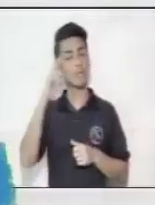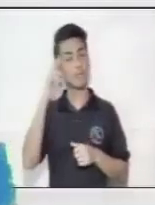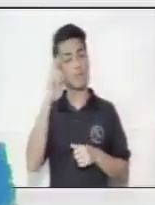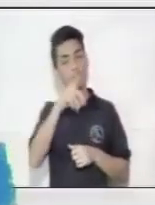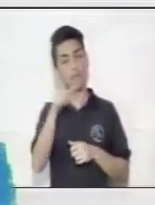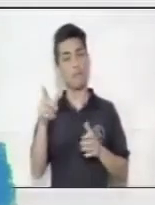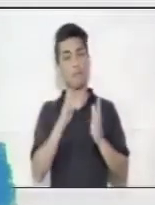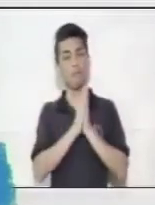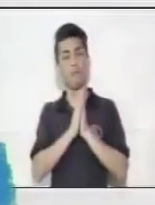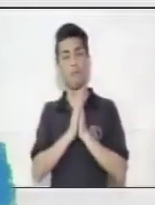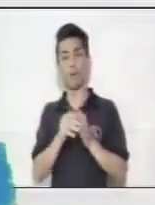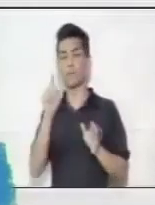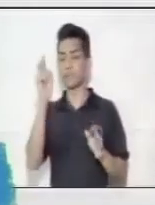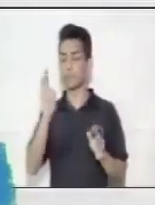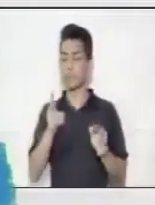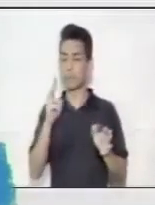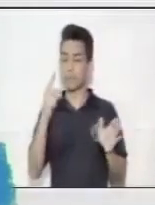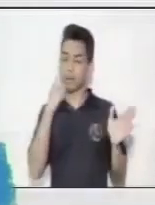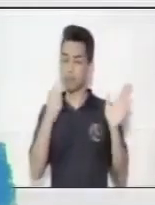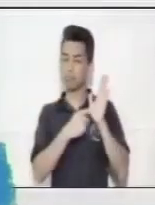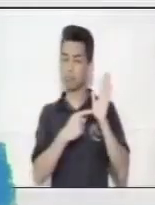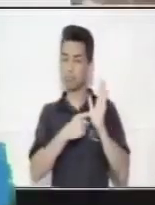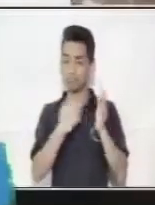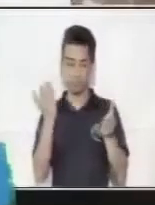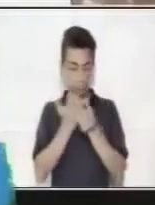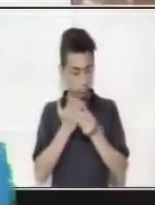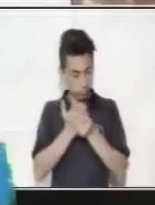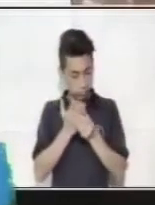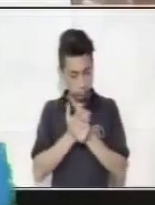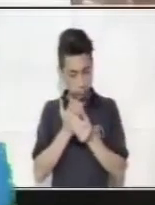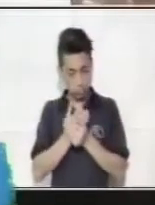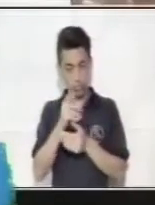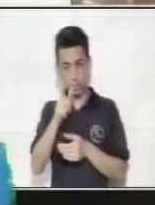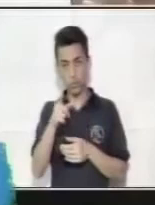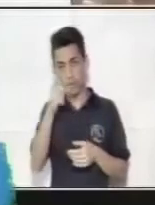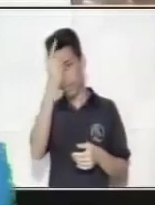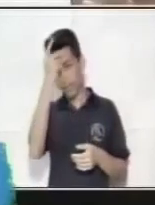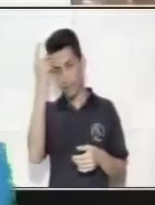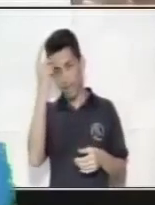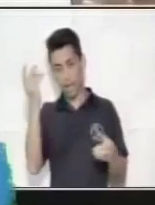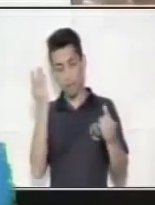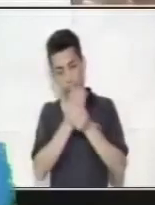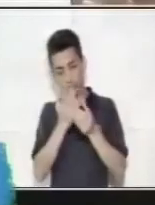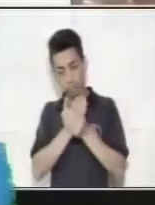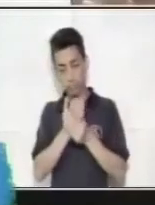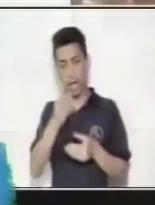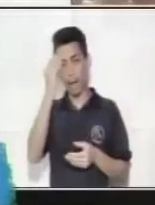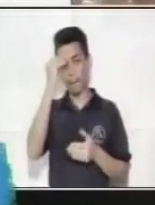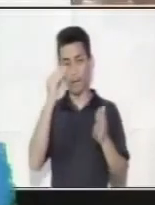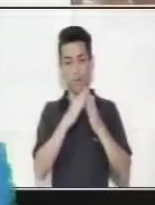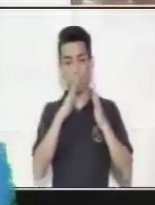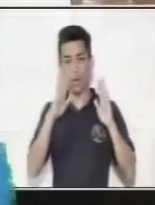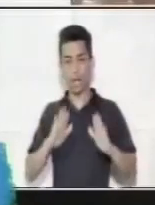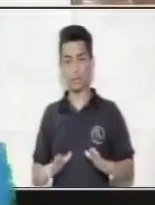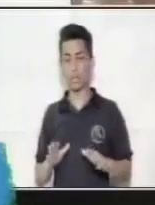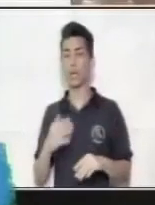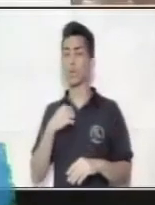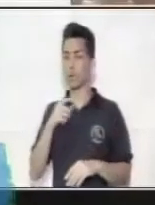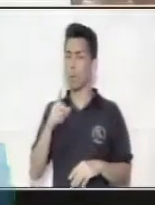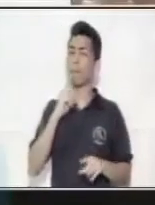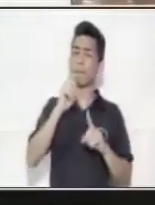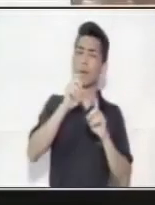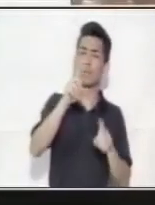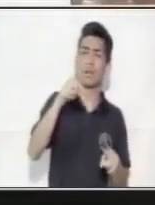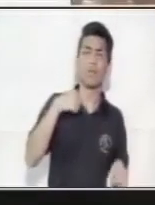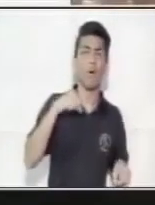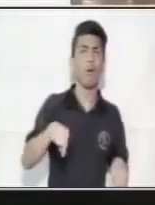que siempre tengan presente guardar todos sus documentos en su portafolio Aprendo en Casa. Y hoy les hago la pregunta, ¿qué